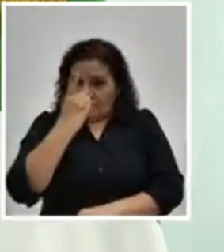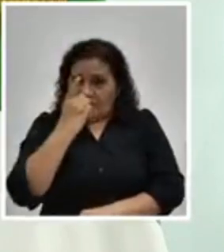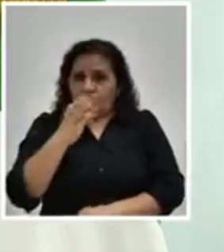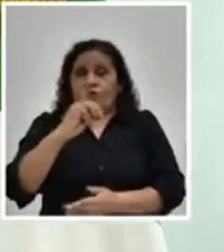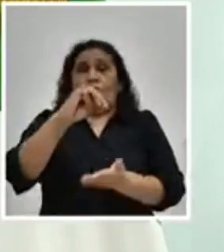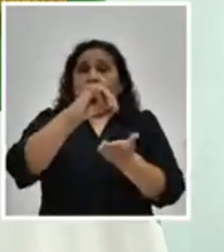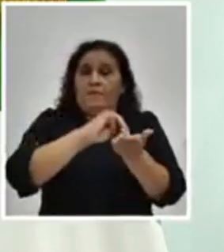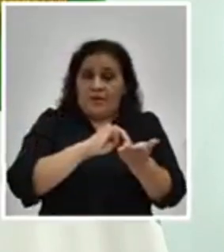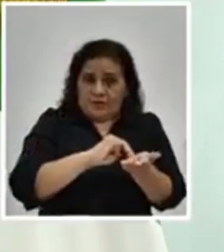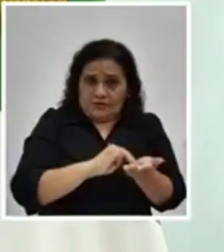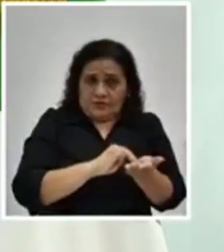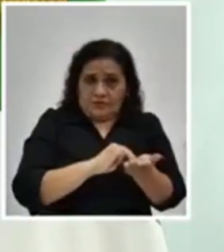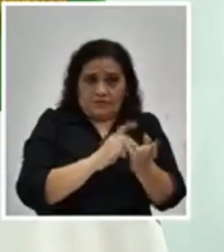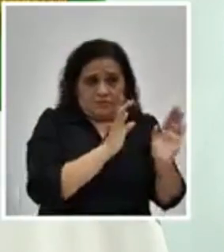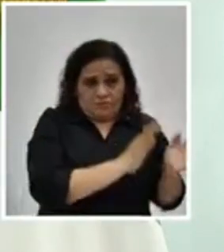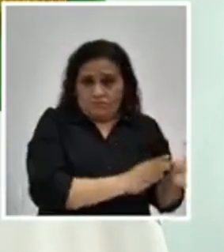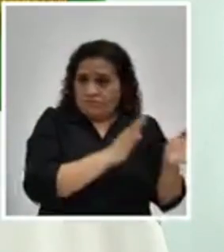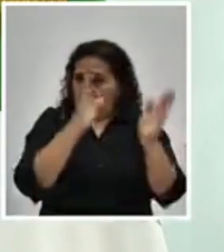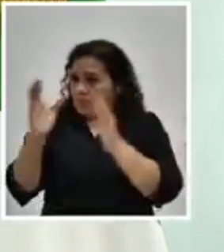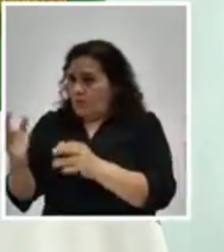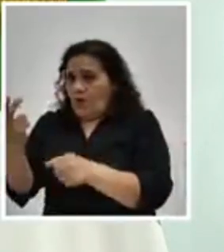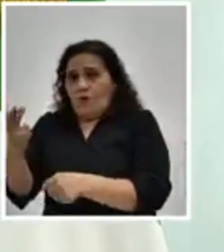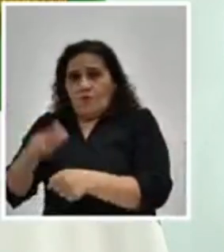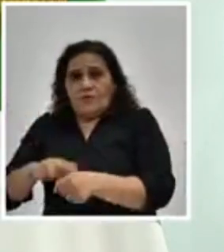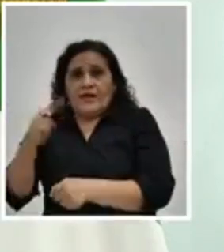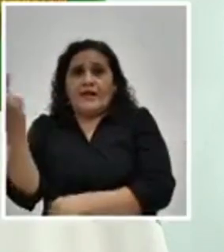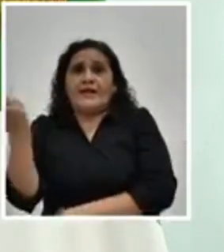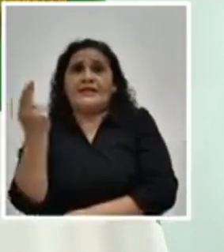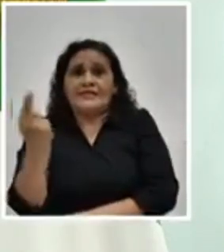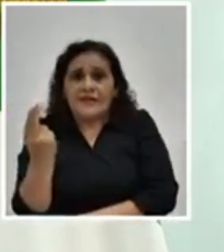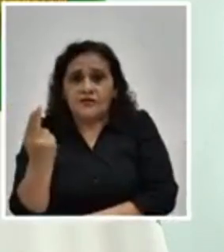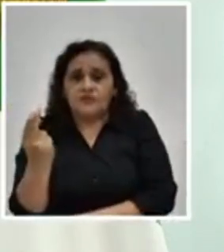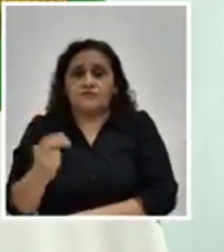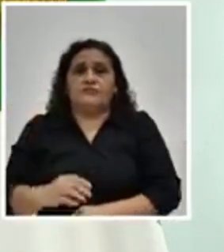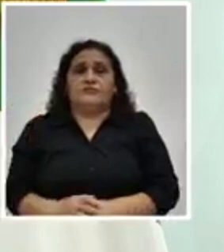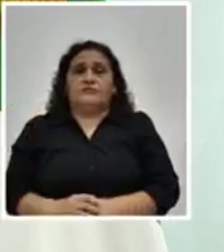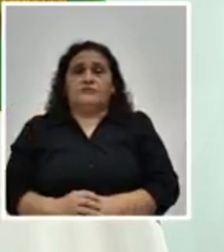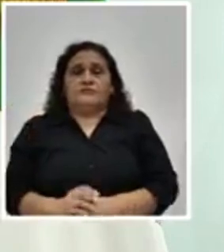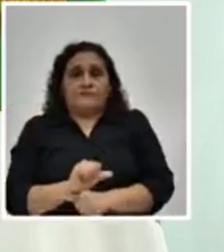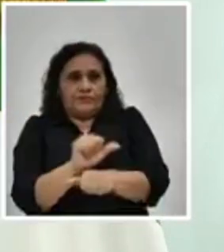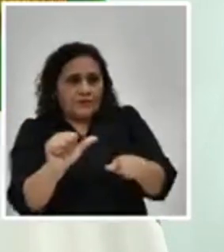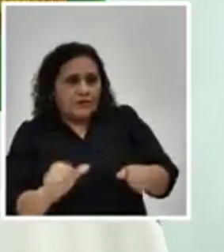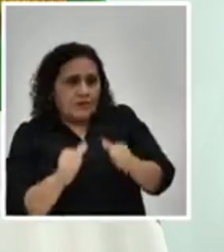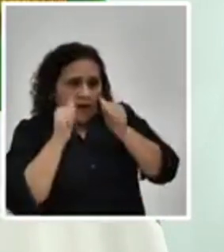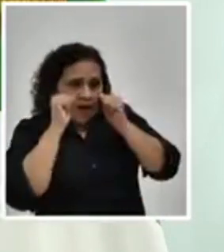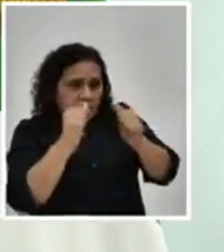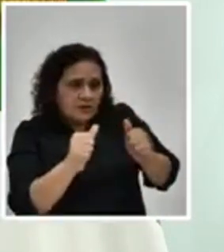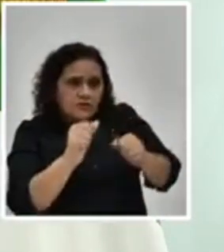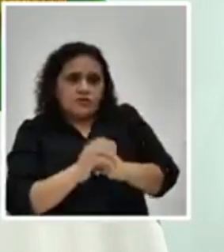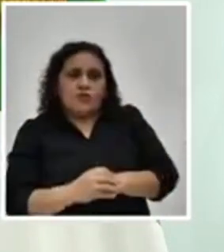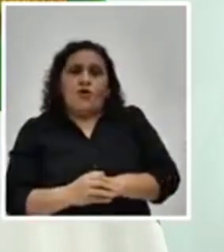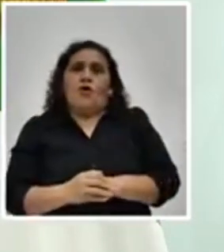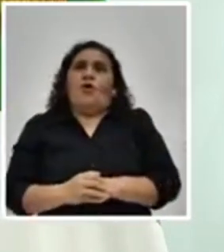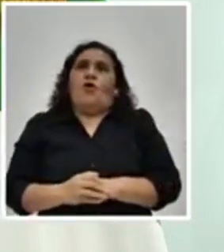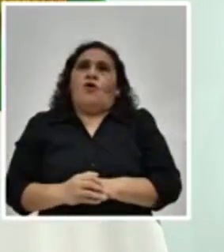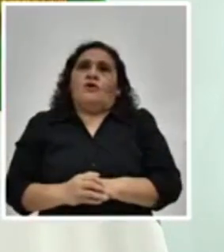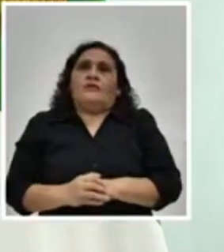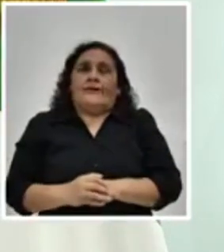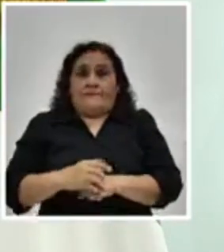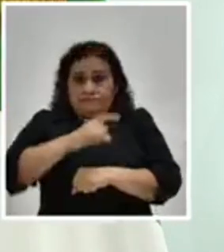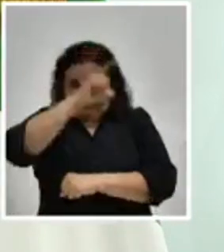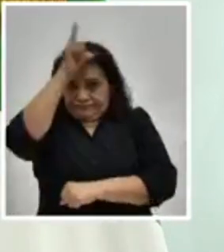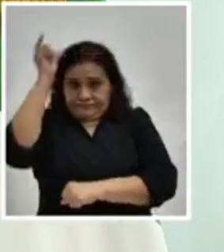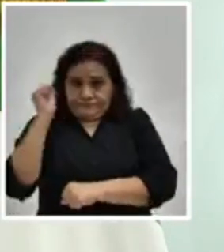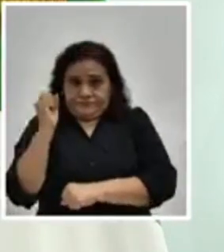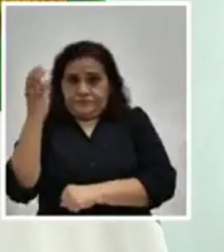medicamentos y canalizaciones a hospitales necesarios. En el área de atención de enfermería, se atendieron a